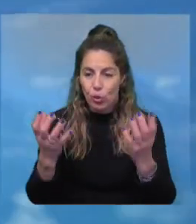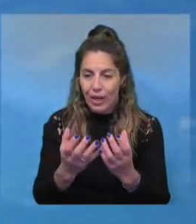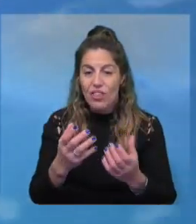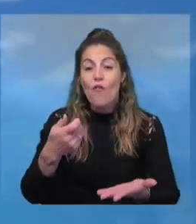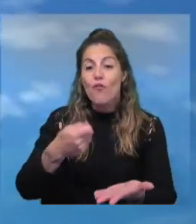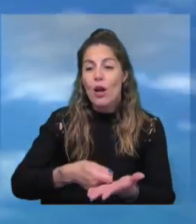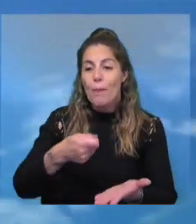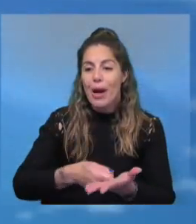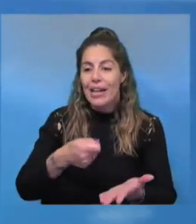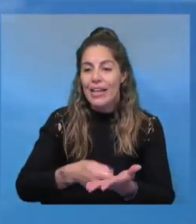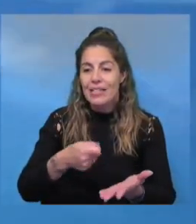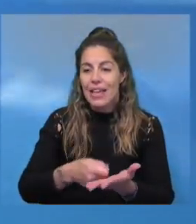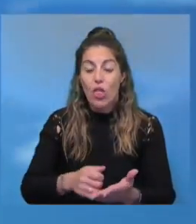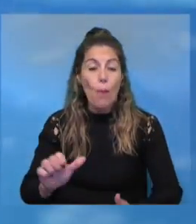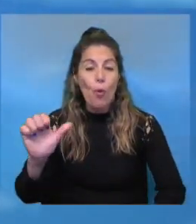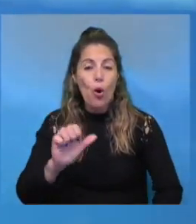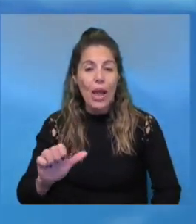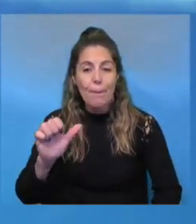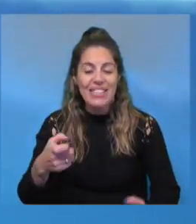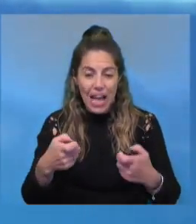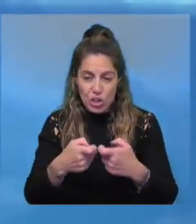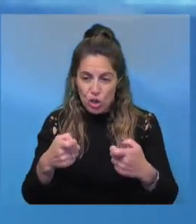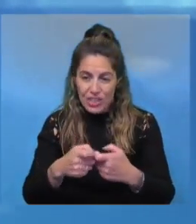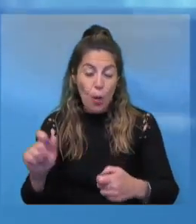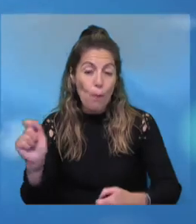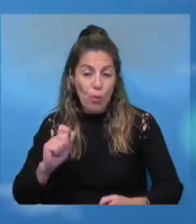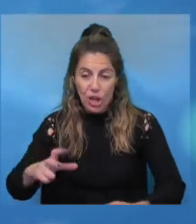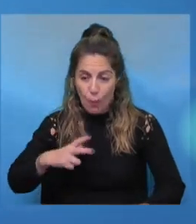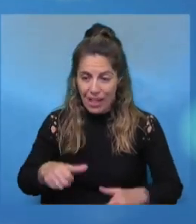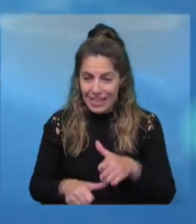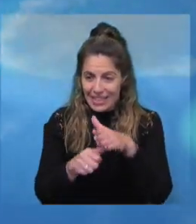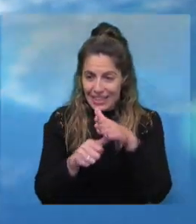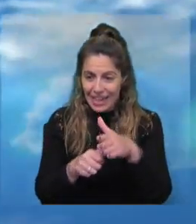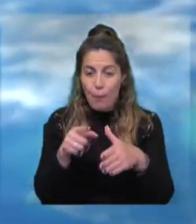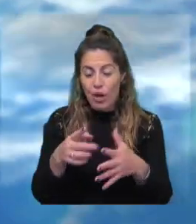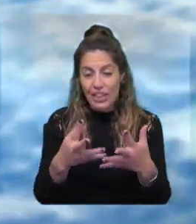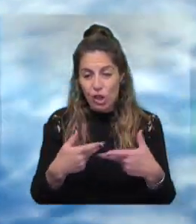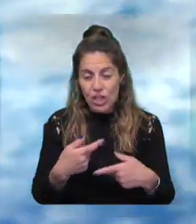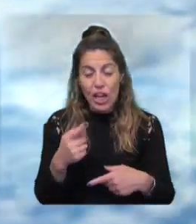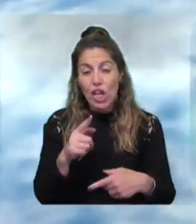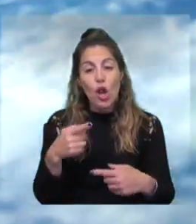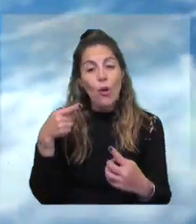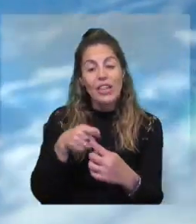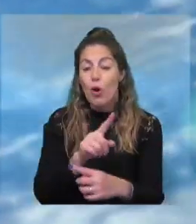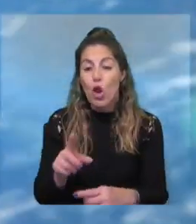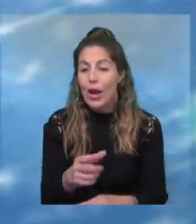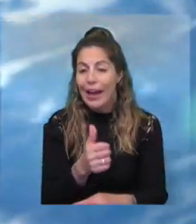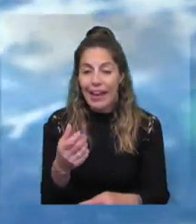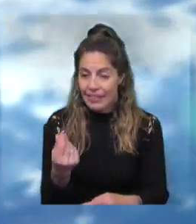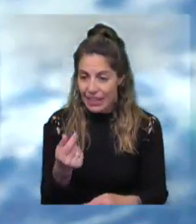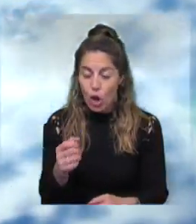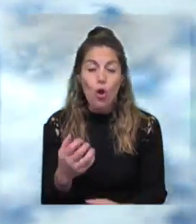por la Carbon Mapper Coalition, una asociación público-privada liderada por esta organización sin fines de lucro. Este nuevo